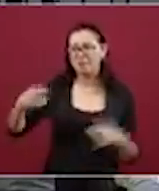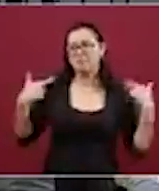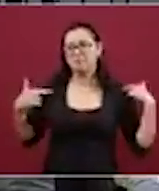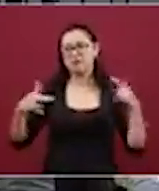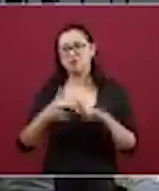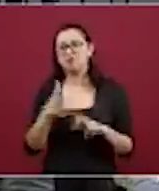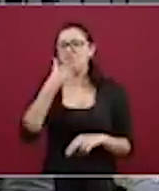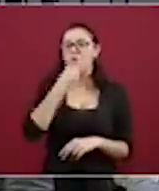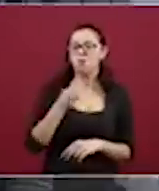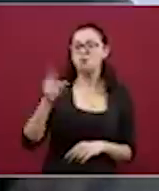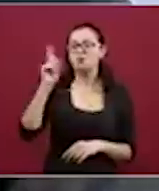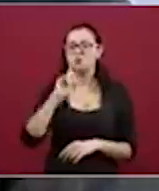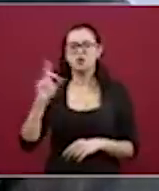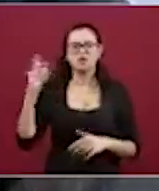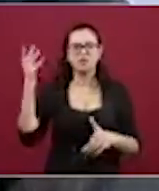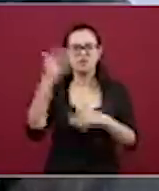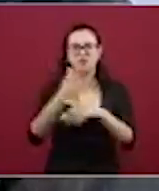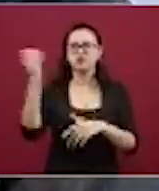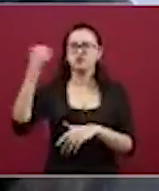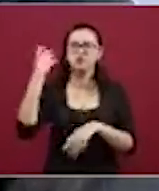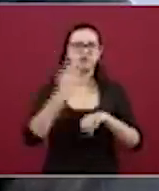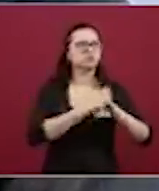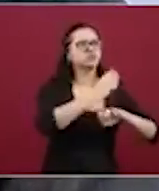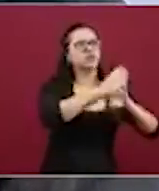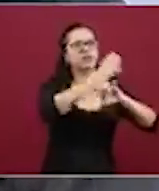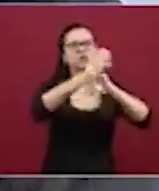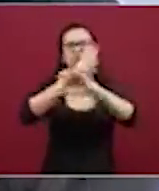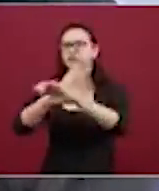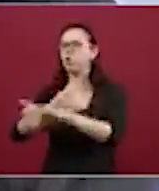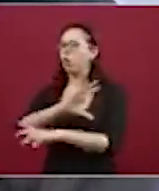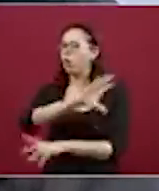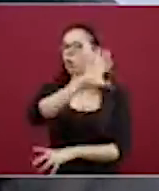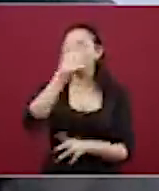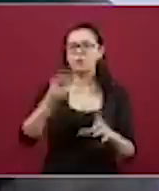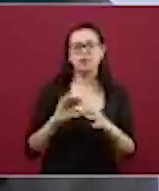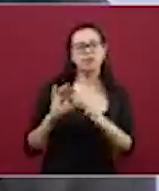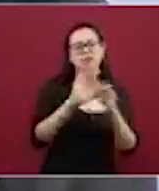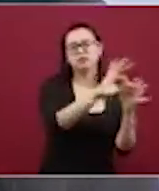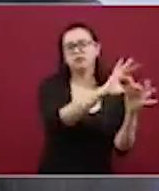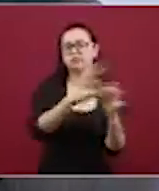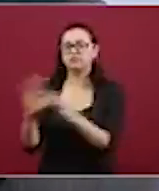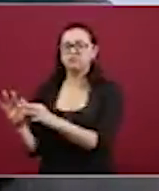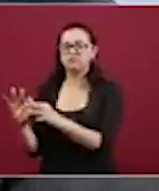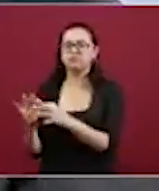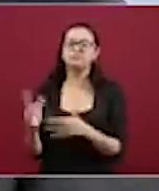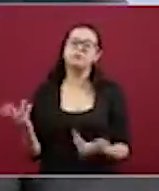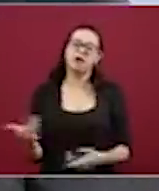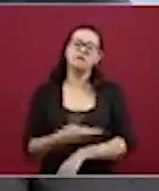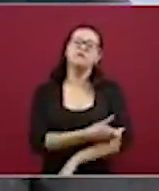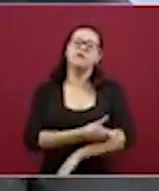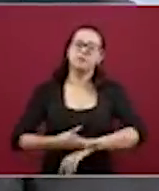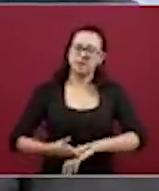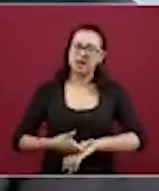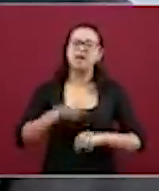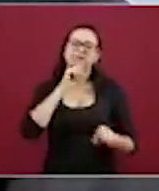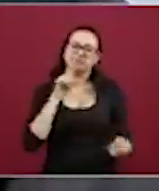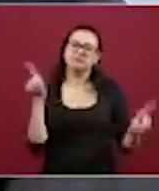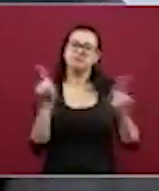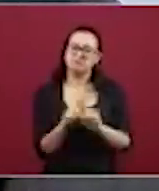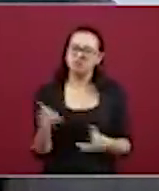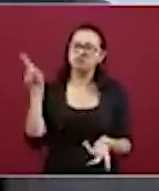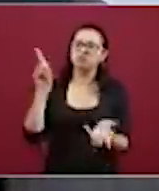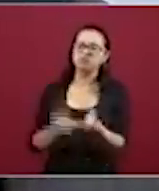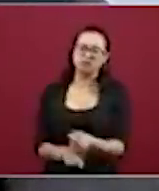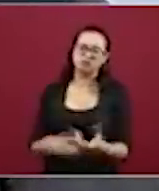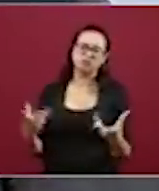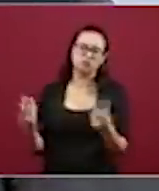y los maestros en los foros en todos los estados, las familias y la comunidad se vuelven corresponsables de la educación,